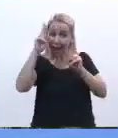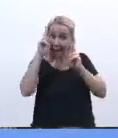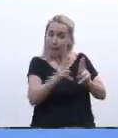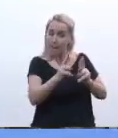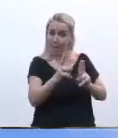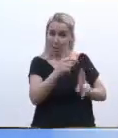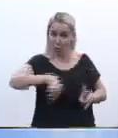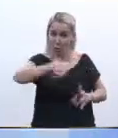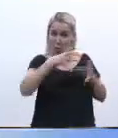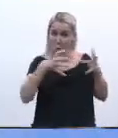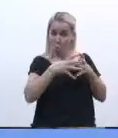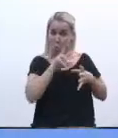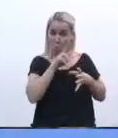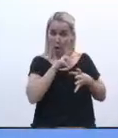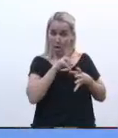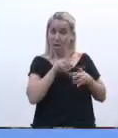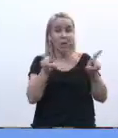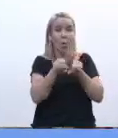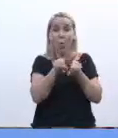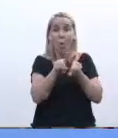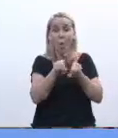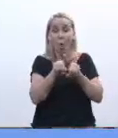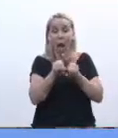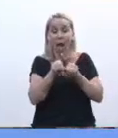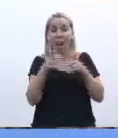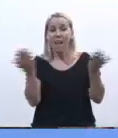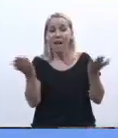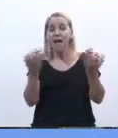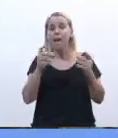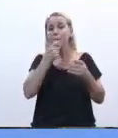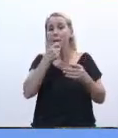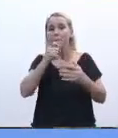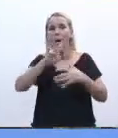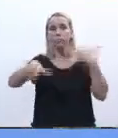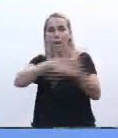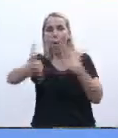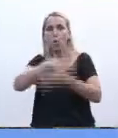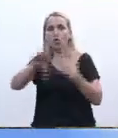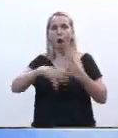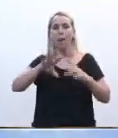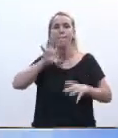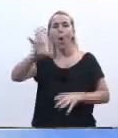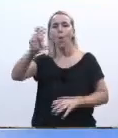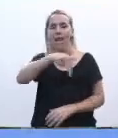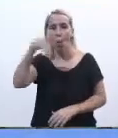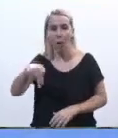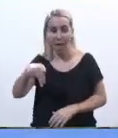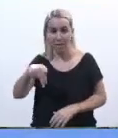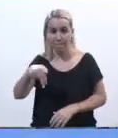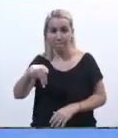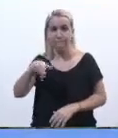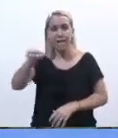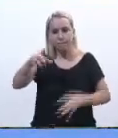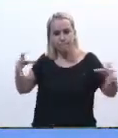respeto, como lo hace la revuelta en la provincia de Neuquén, es